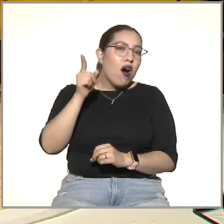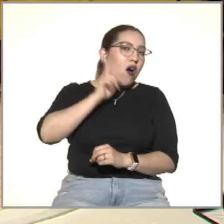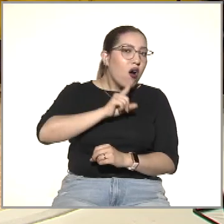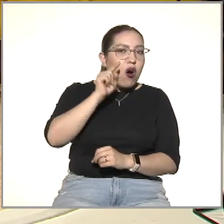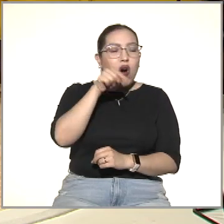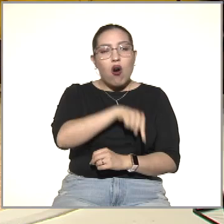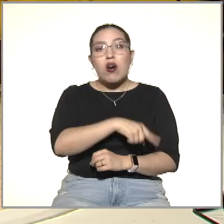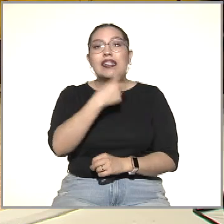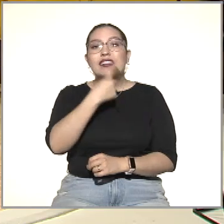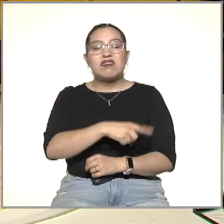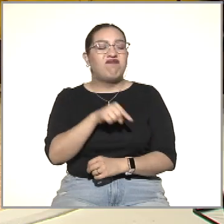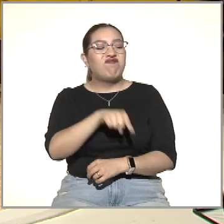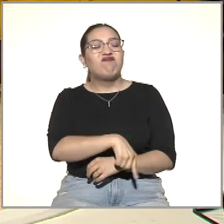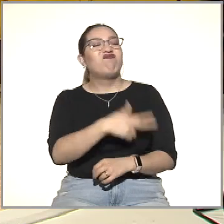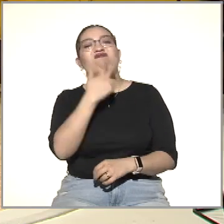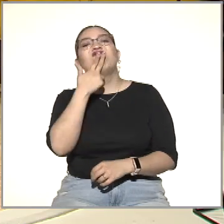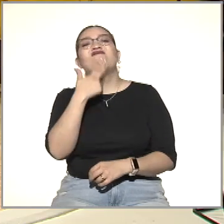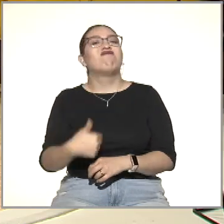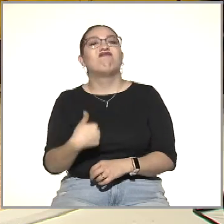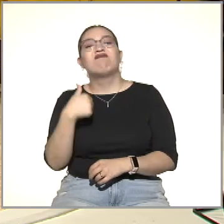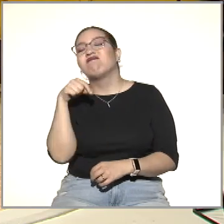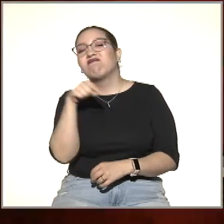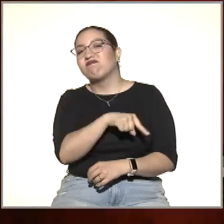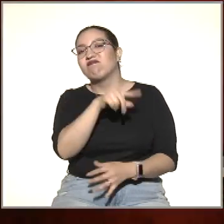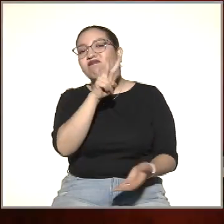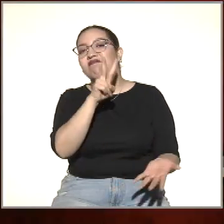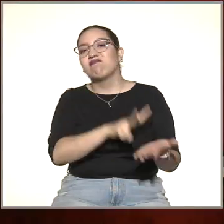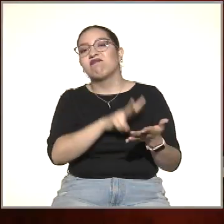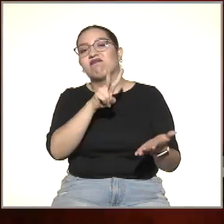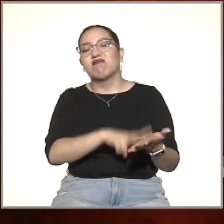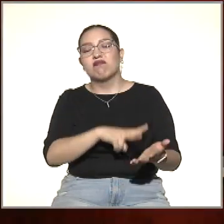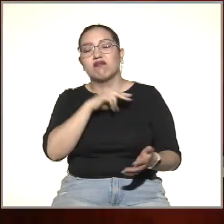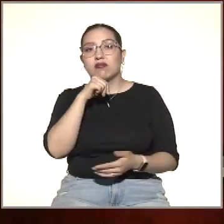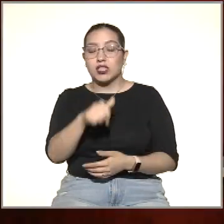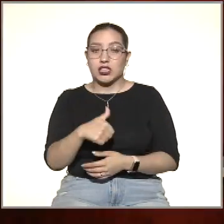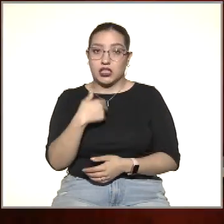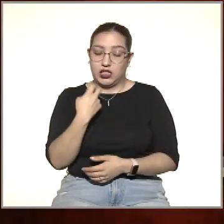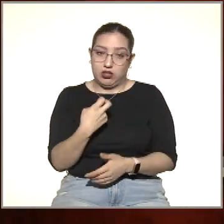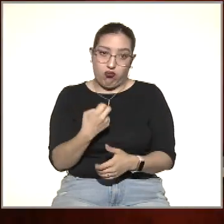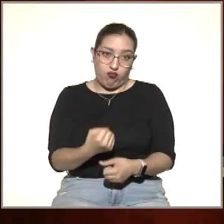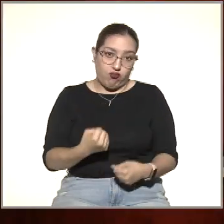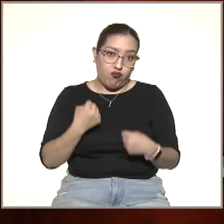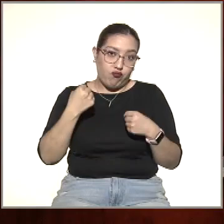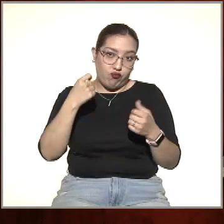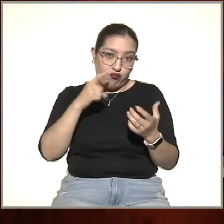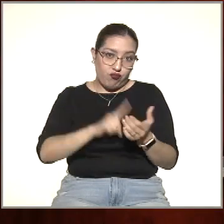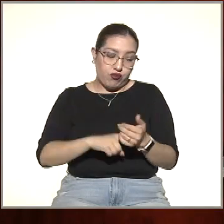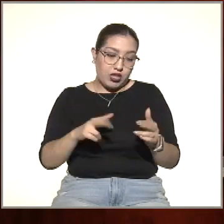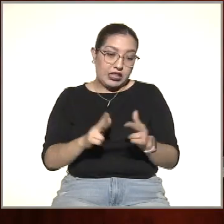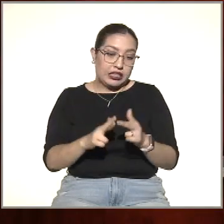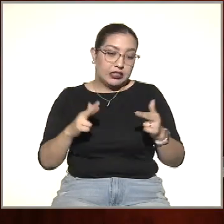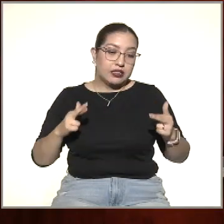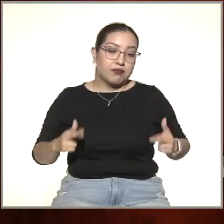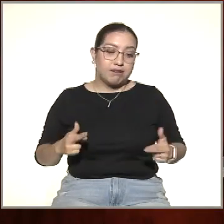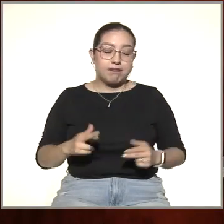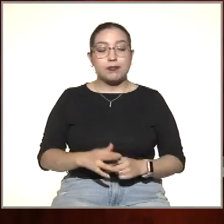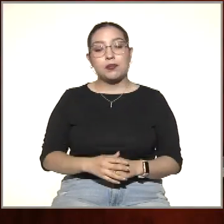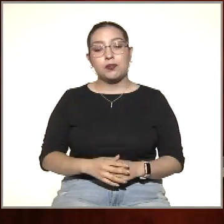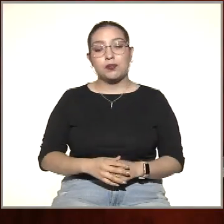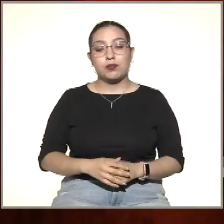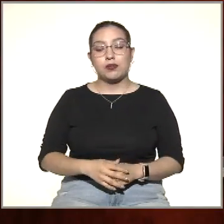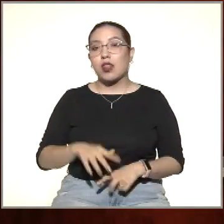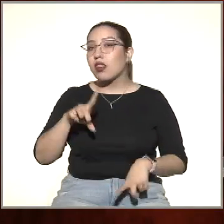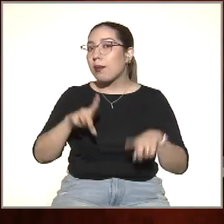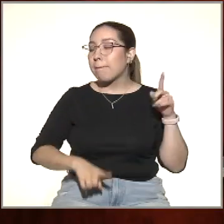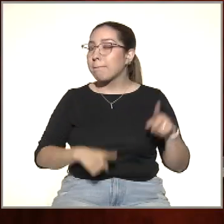nada, ¿no? Y eso es como algo que define la relación. Entonces, tiene que ver con quién te lo está diciendo, en